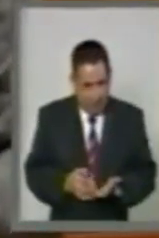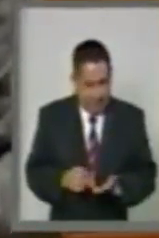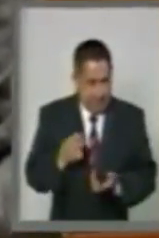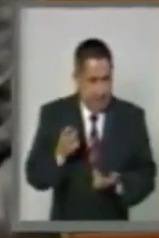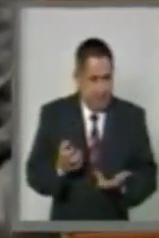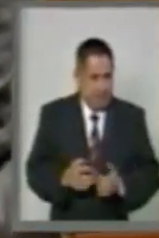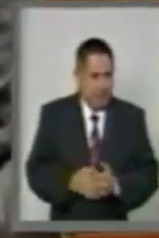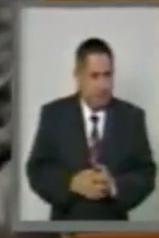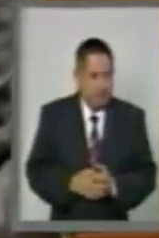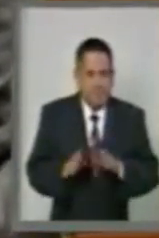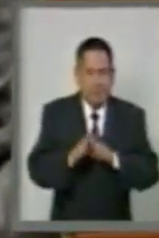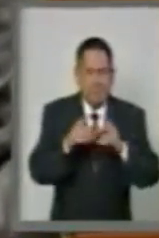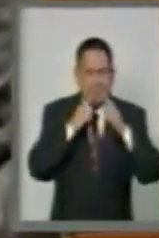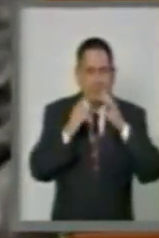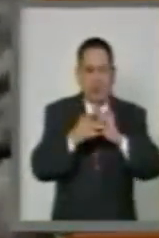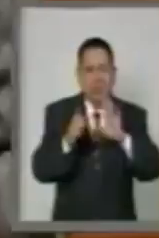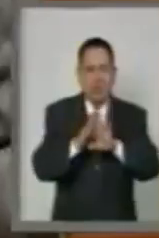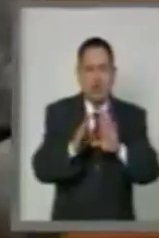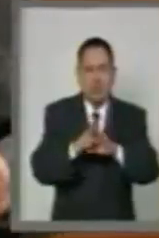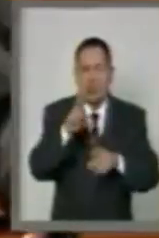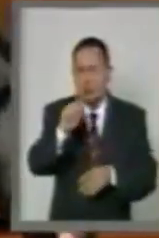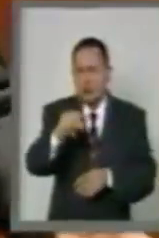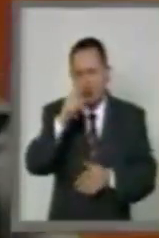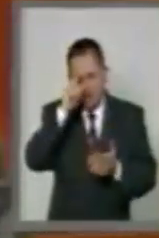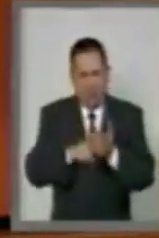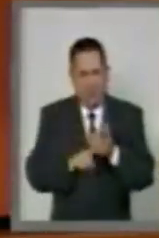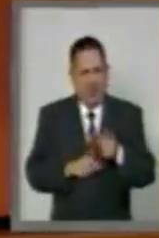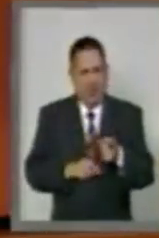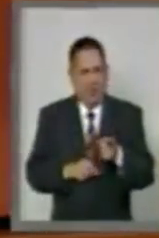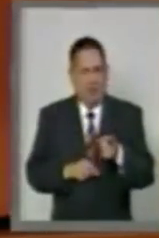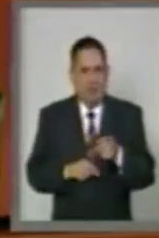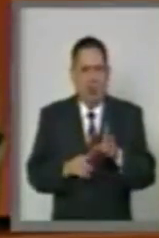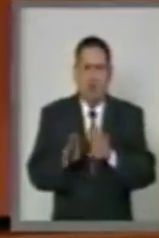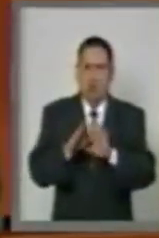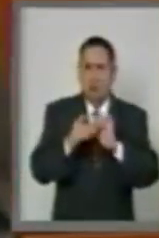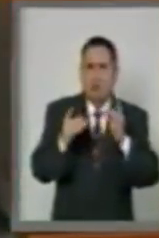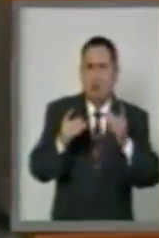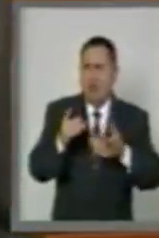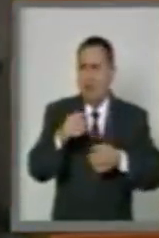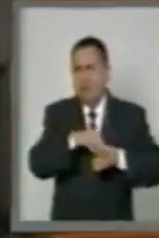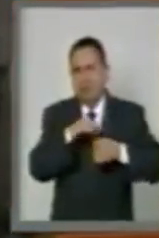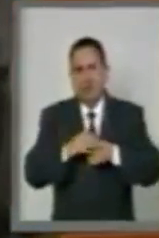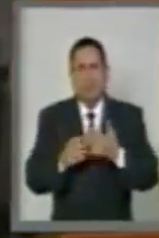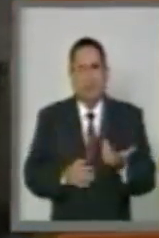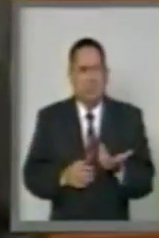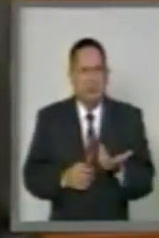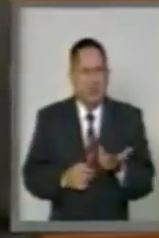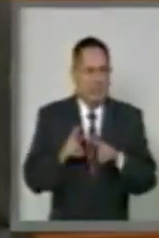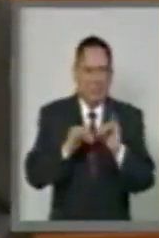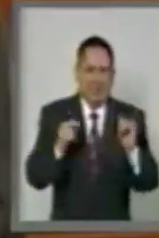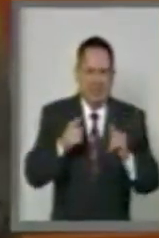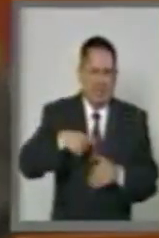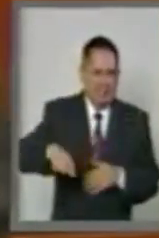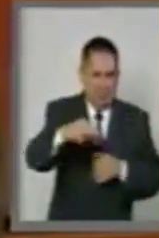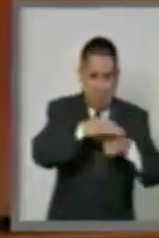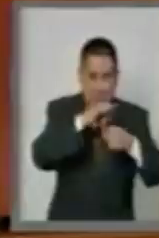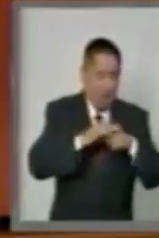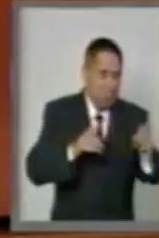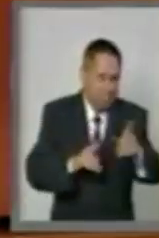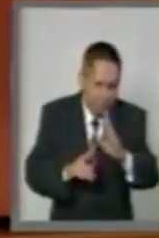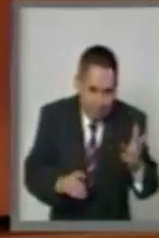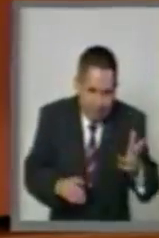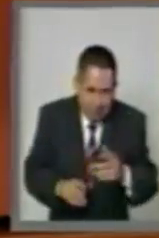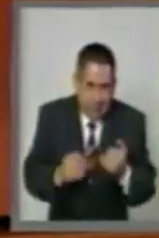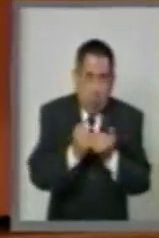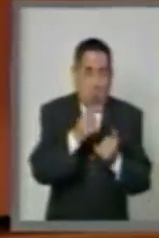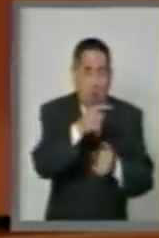Entonces, no piense usted que los desempleados van a votar por ninguno de los dos, perdónenme, pero